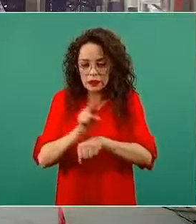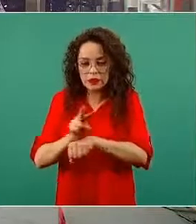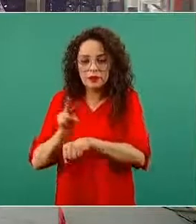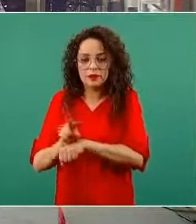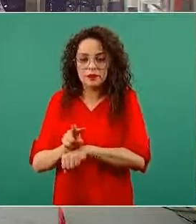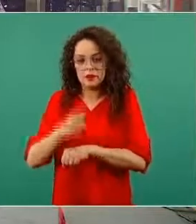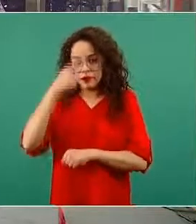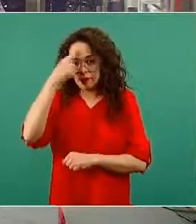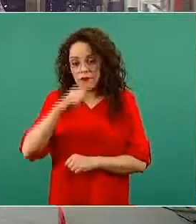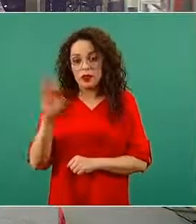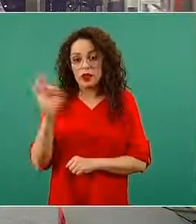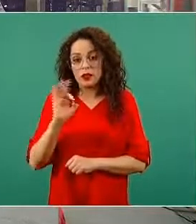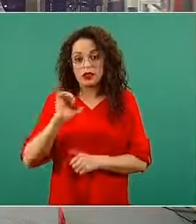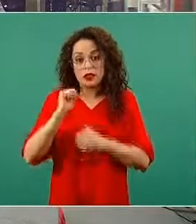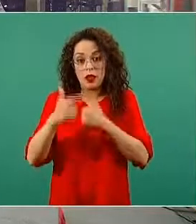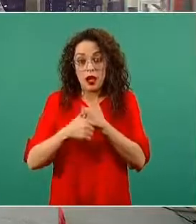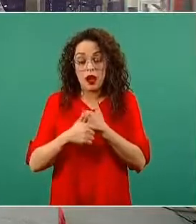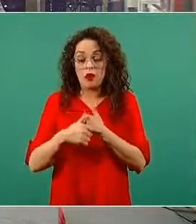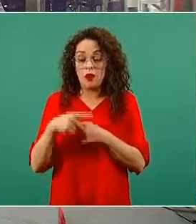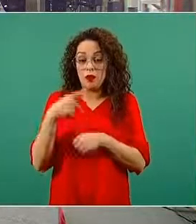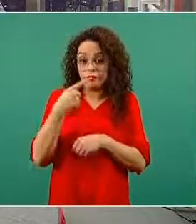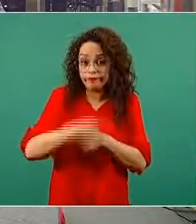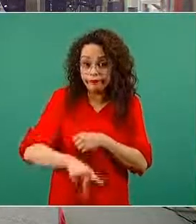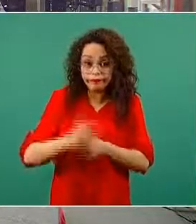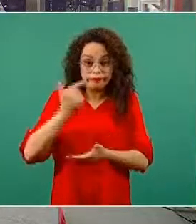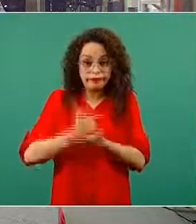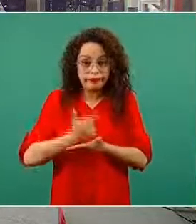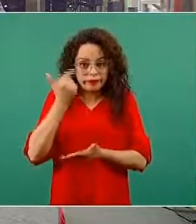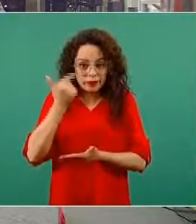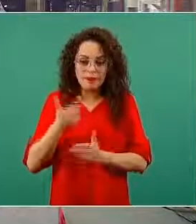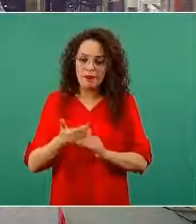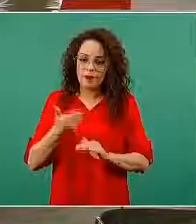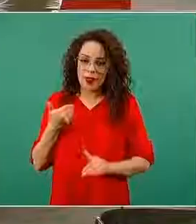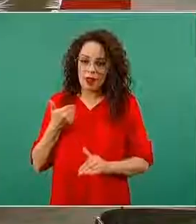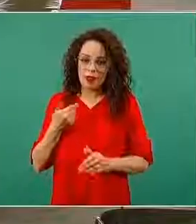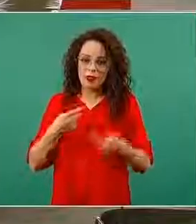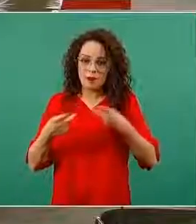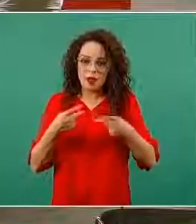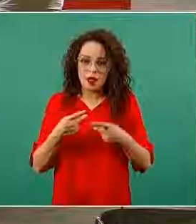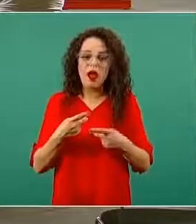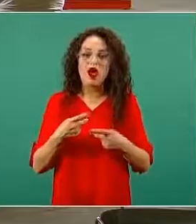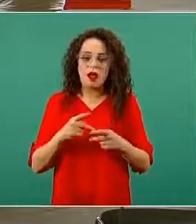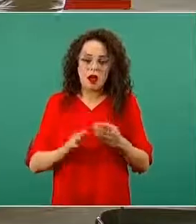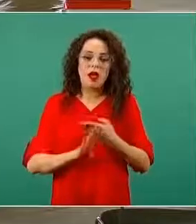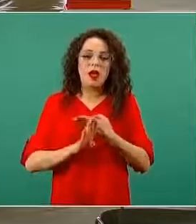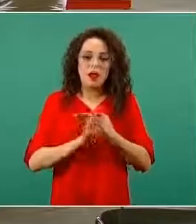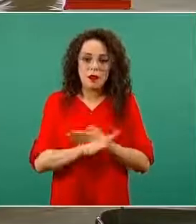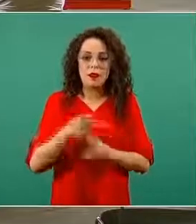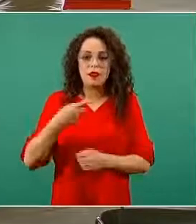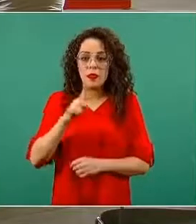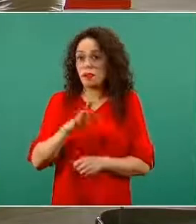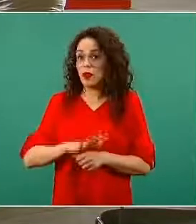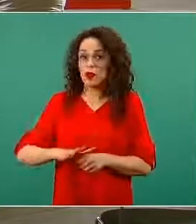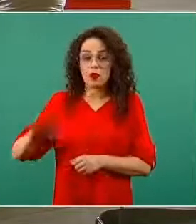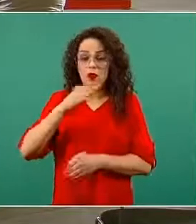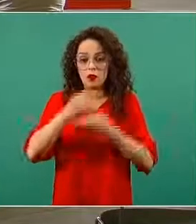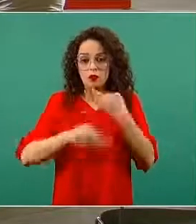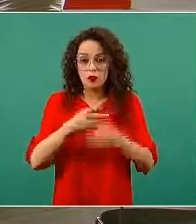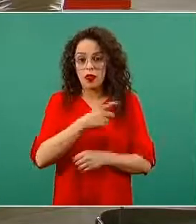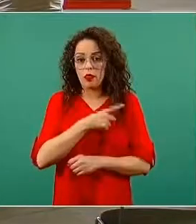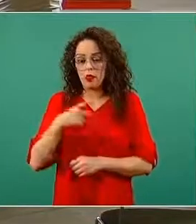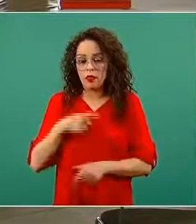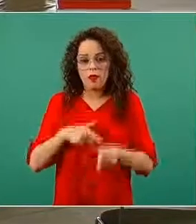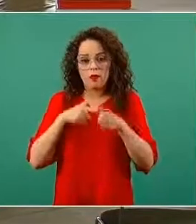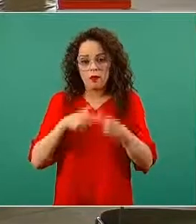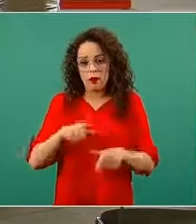prevenir las posibles complicaciones, pero tanto a ellas como a la población en general siguen las